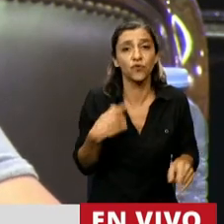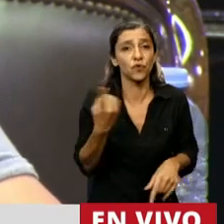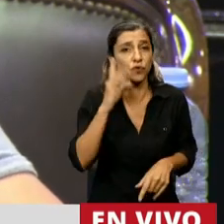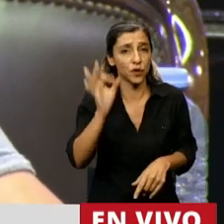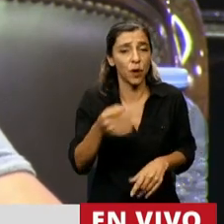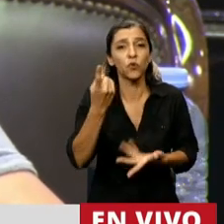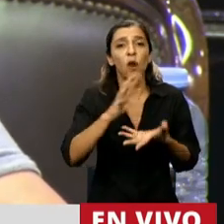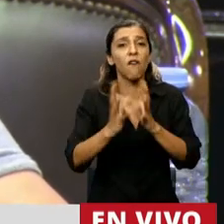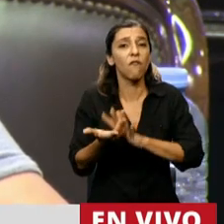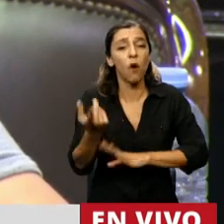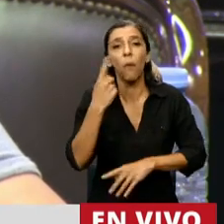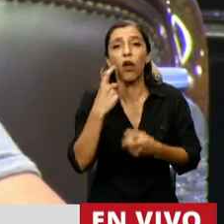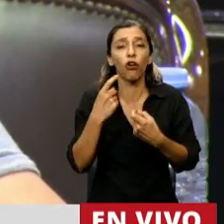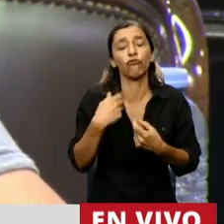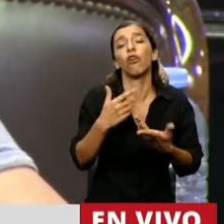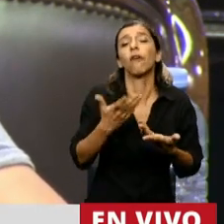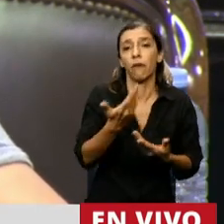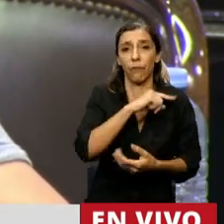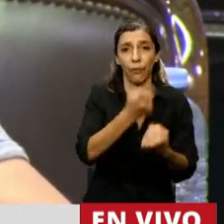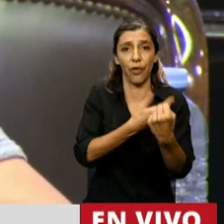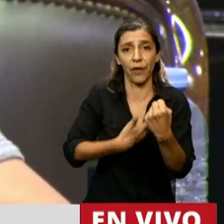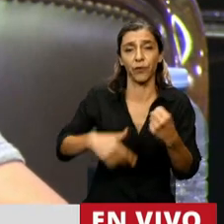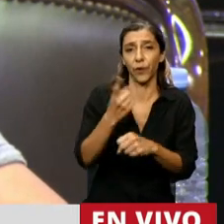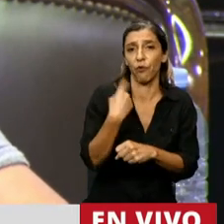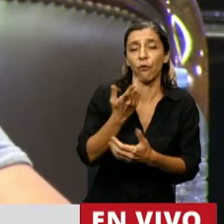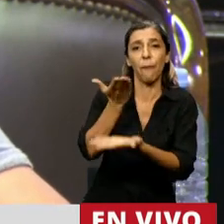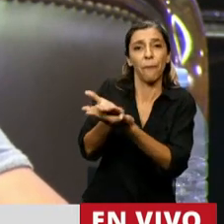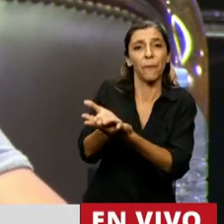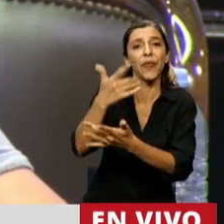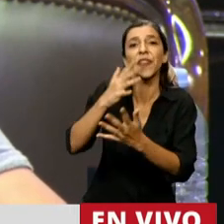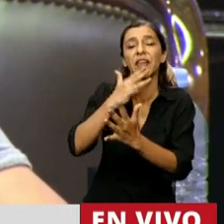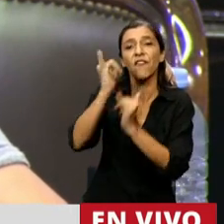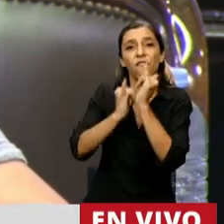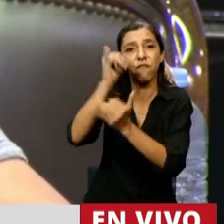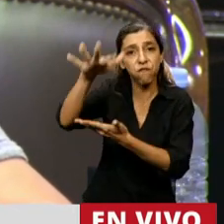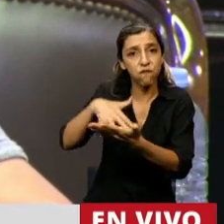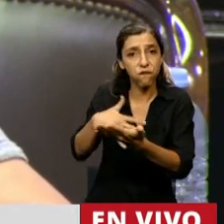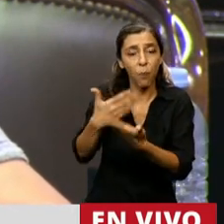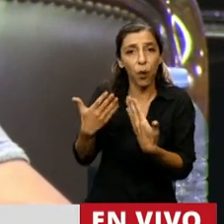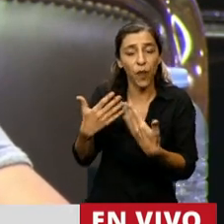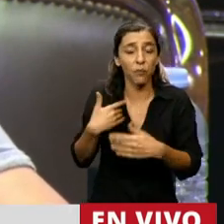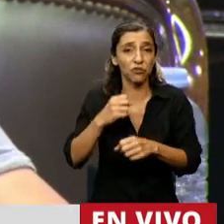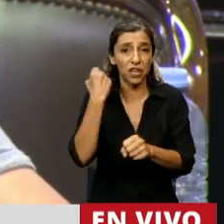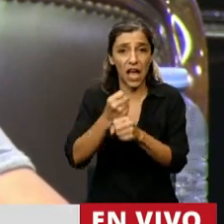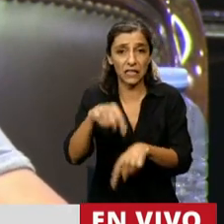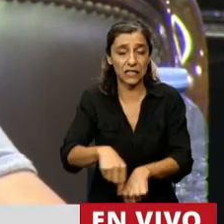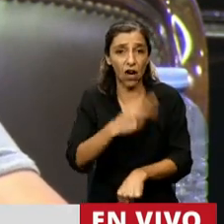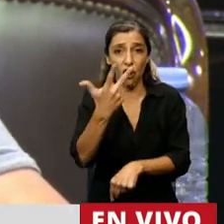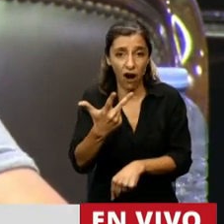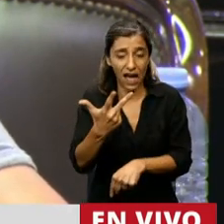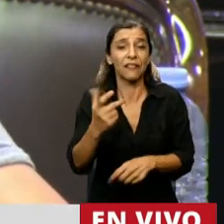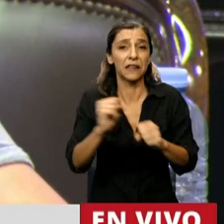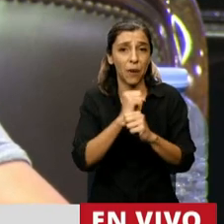que tenemos son los pedidos de informes al Poder Ejecutivo. Hasta ahora se aprobaron 3 por el artículo 204 y solo 2